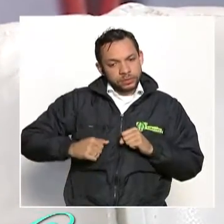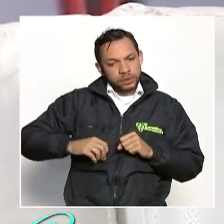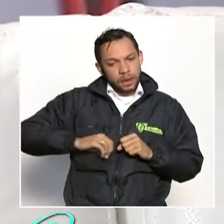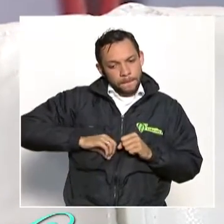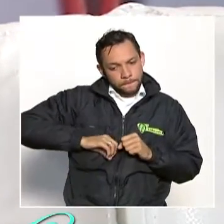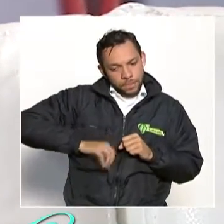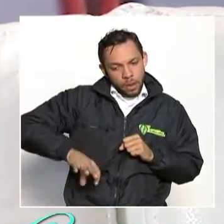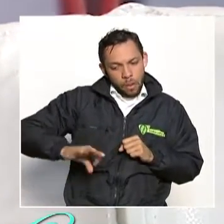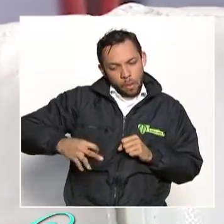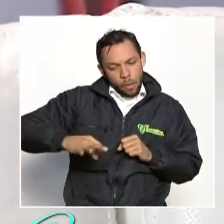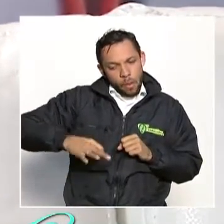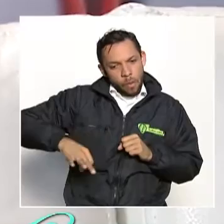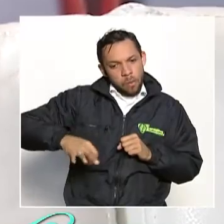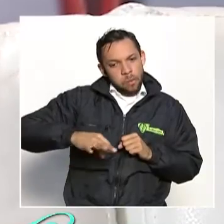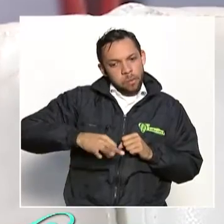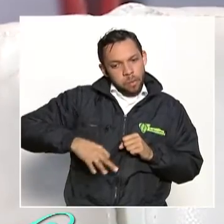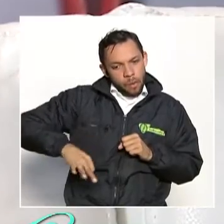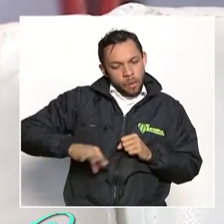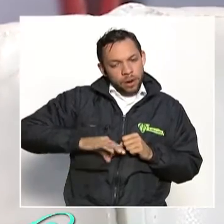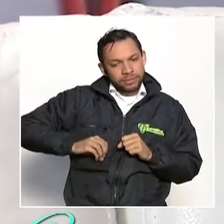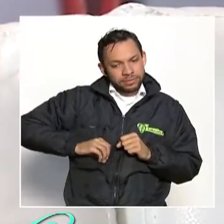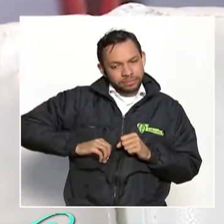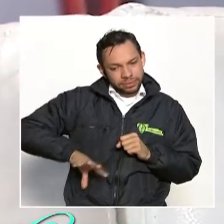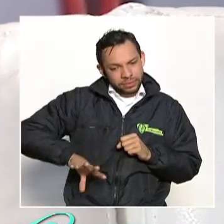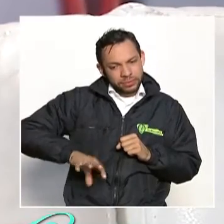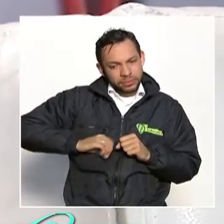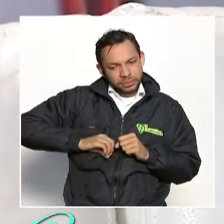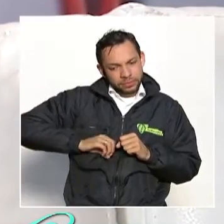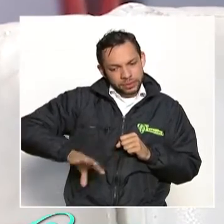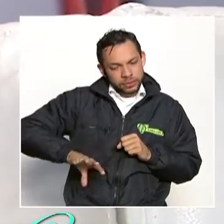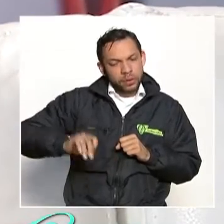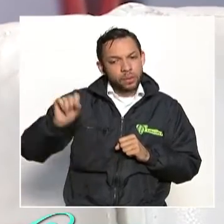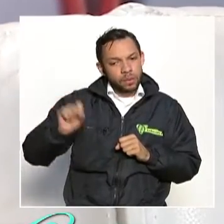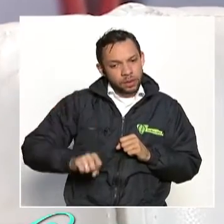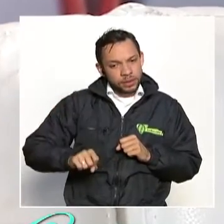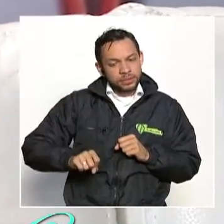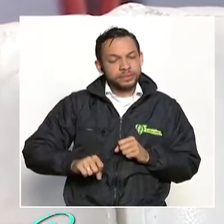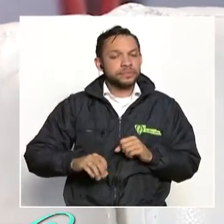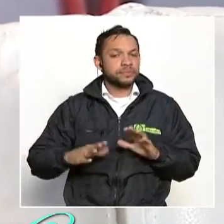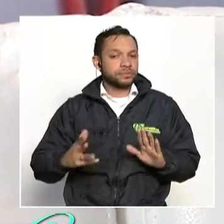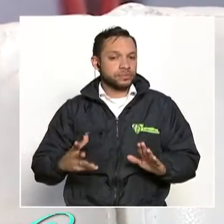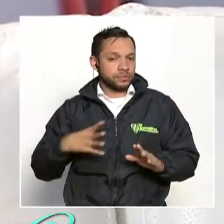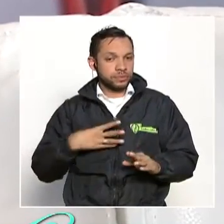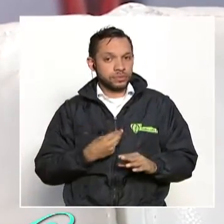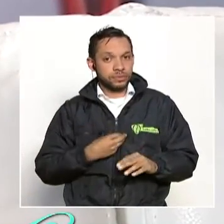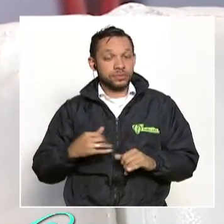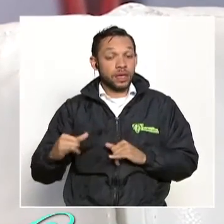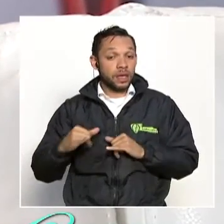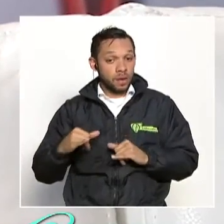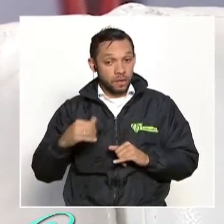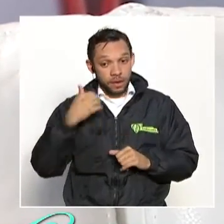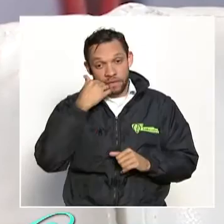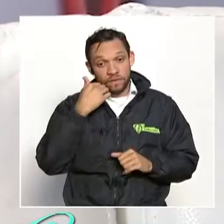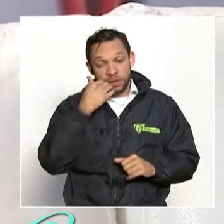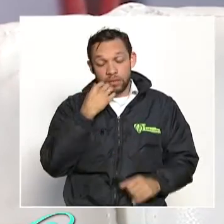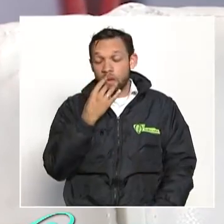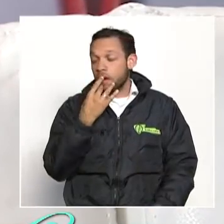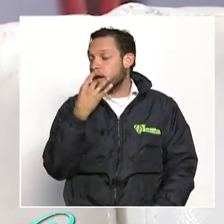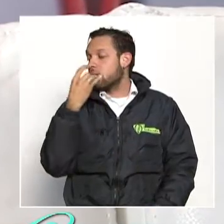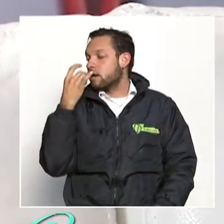elimine toda esa cantidad de colesterol que tienen almacenado ahí. Y, por ejemplo, el caso mío fue dramático. Yo tuve en un momento